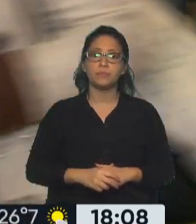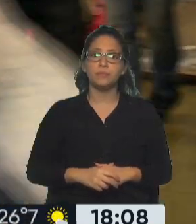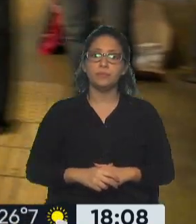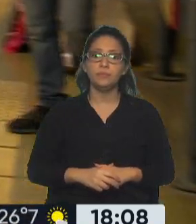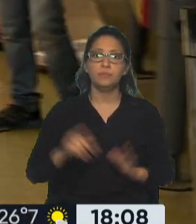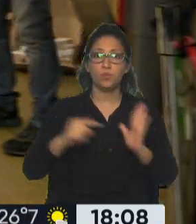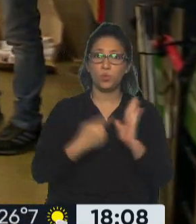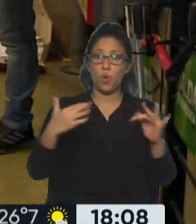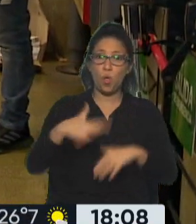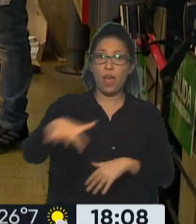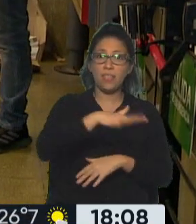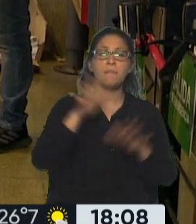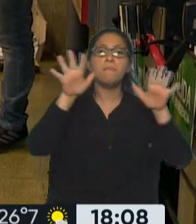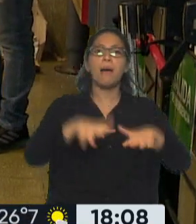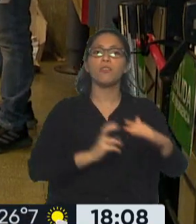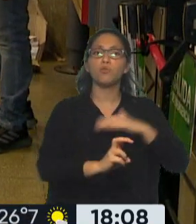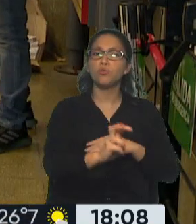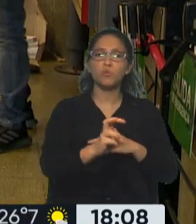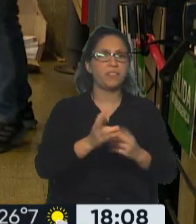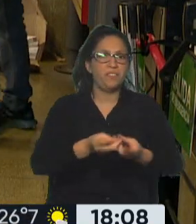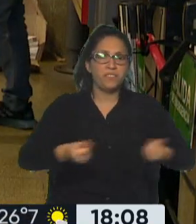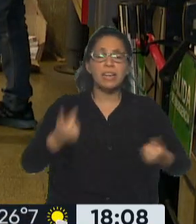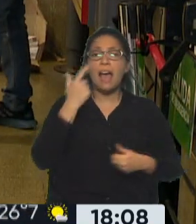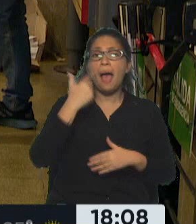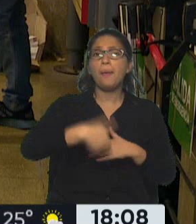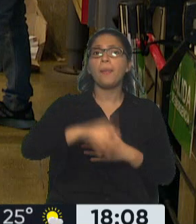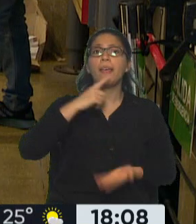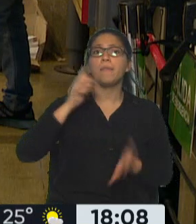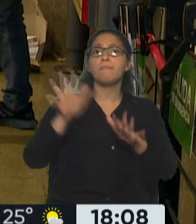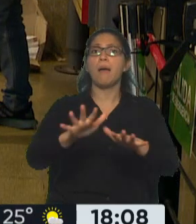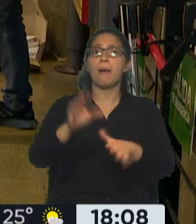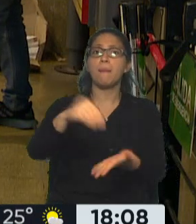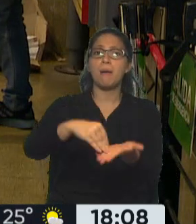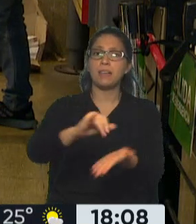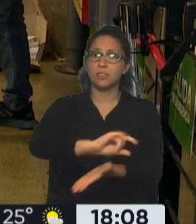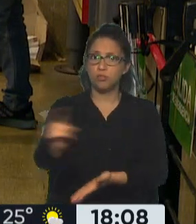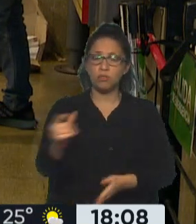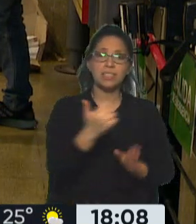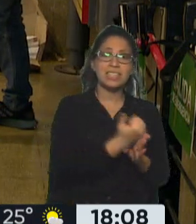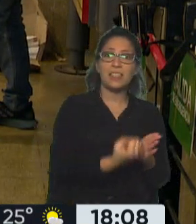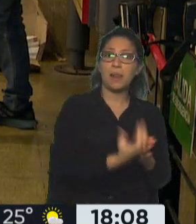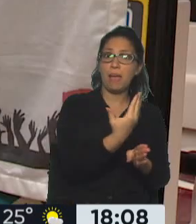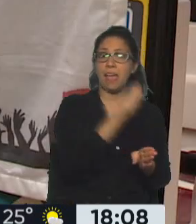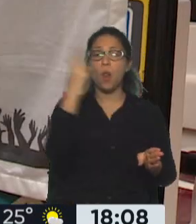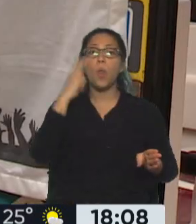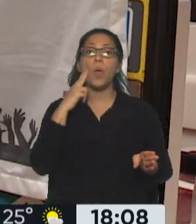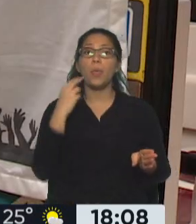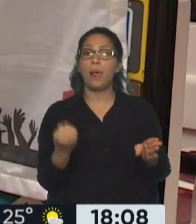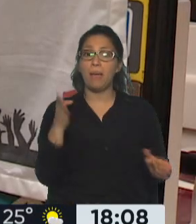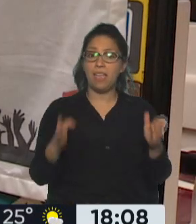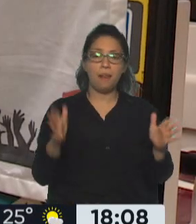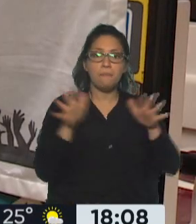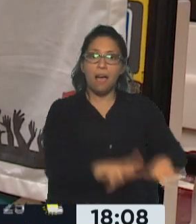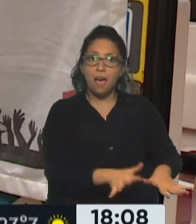CABA terminó el paro de subte y analizan más medidas. El servicio estuvo interrumpido entre las 6 y las 9.